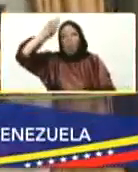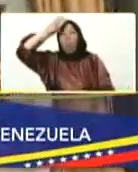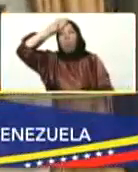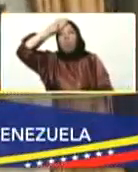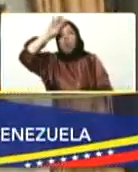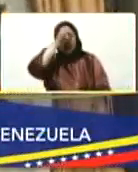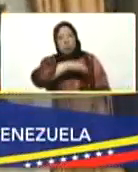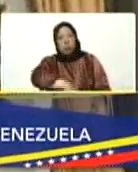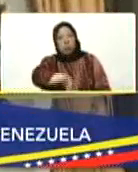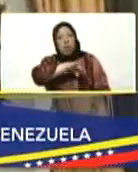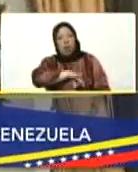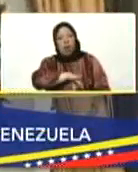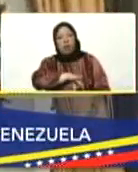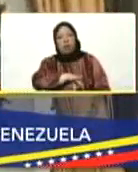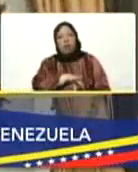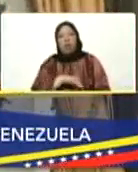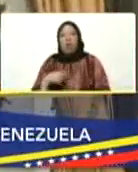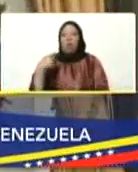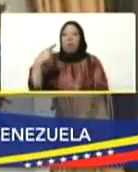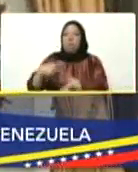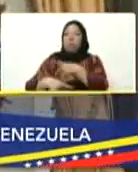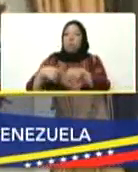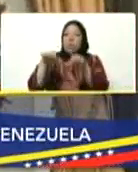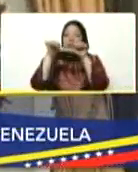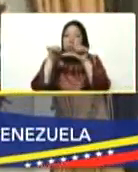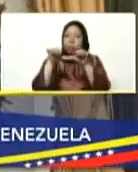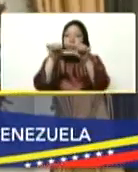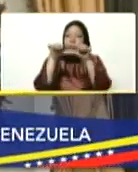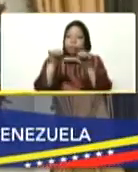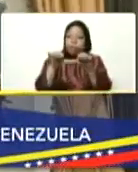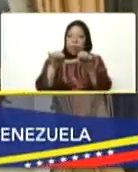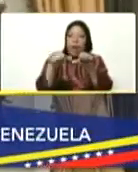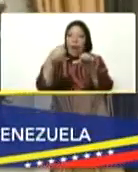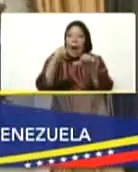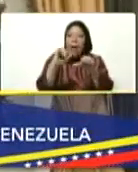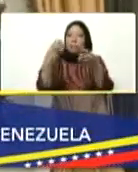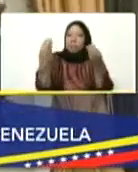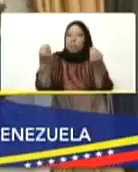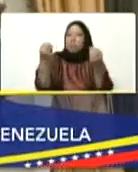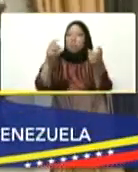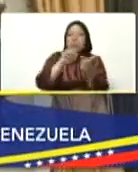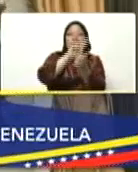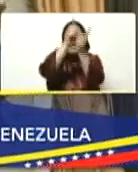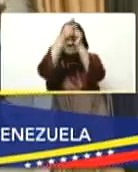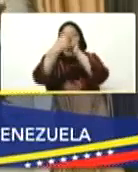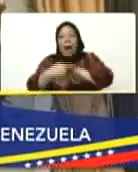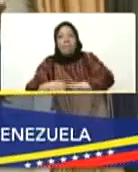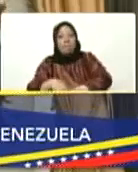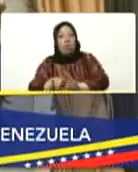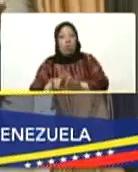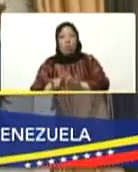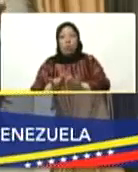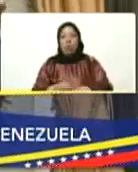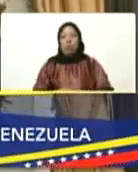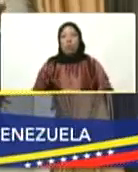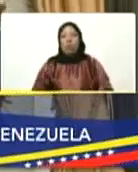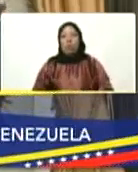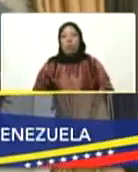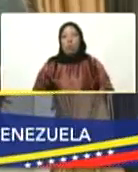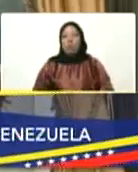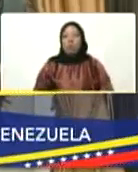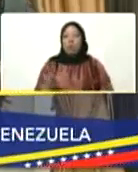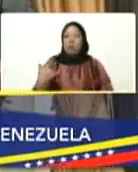Es un proceso permanente de cambio, de transformación. Y cuando